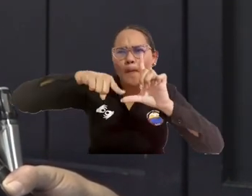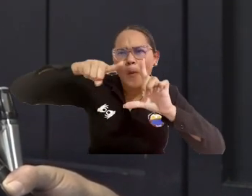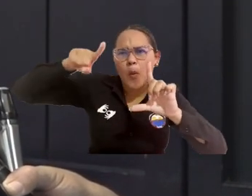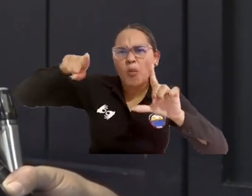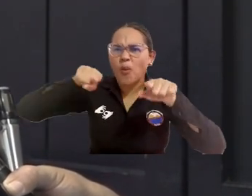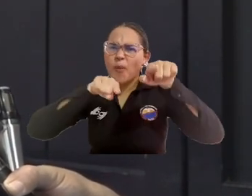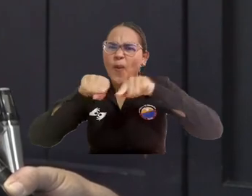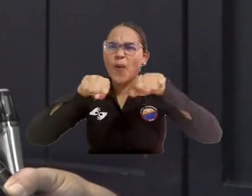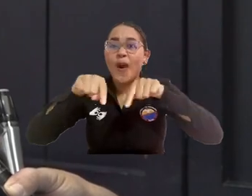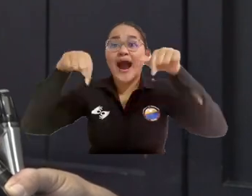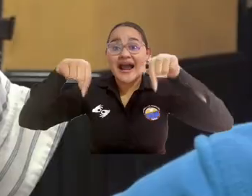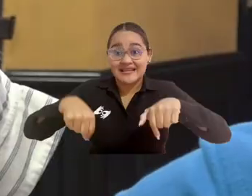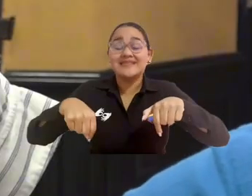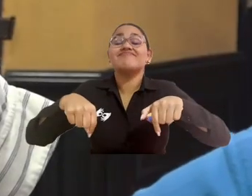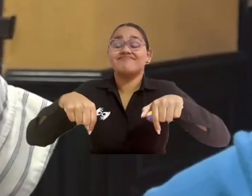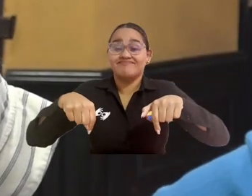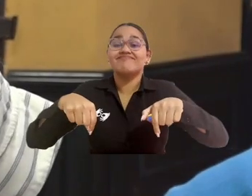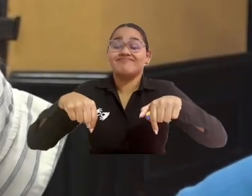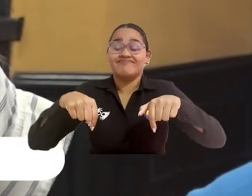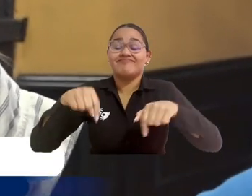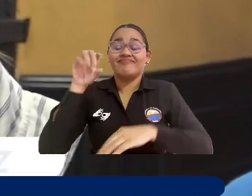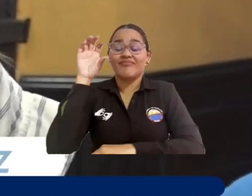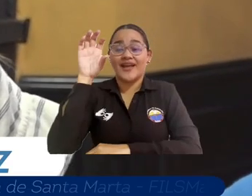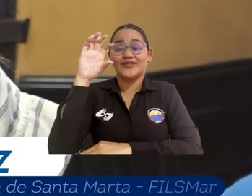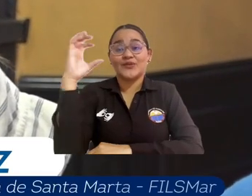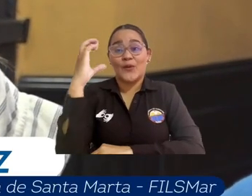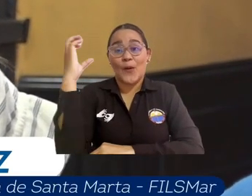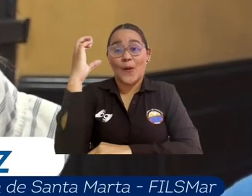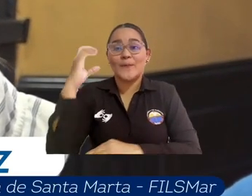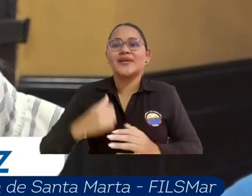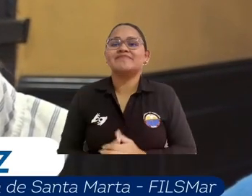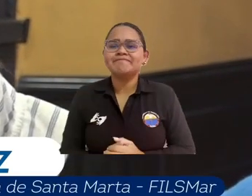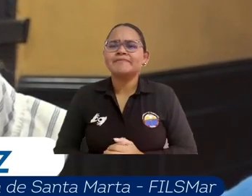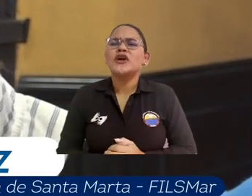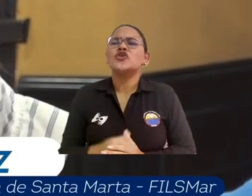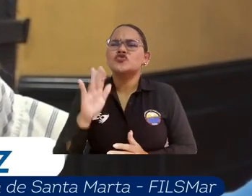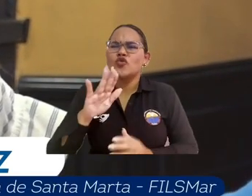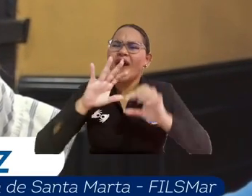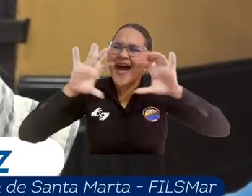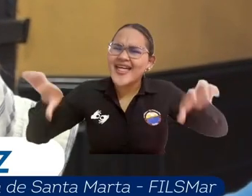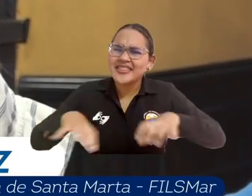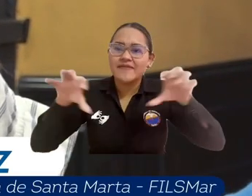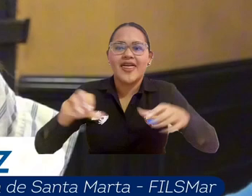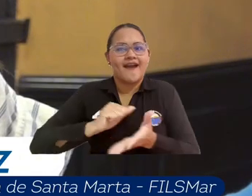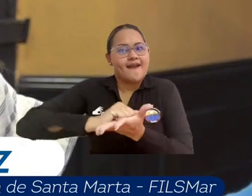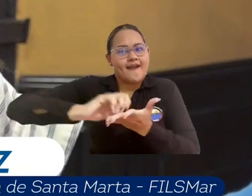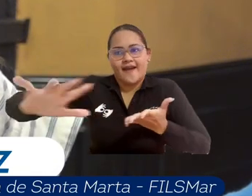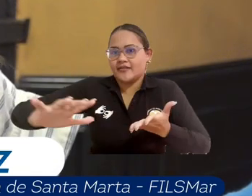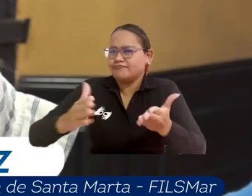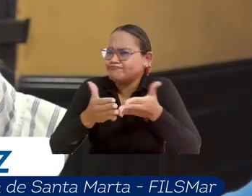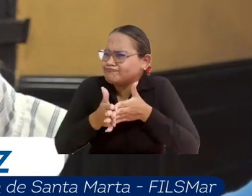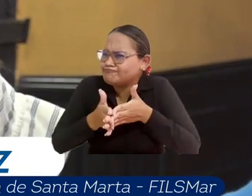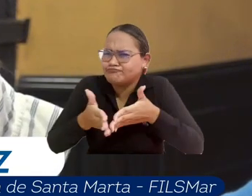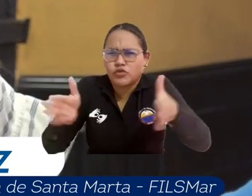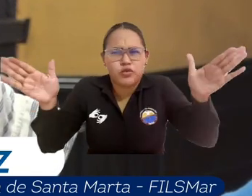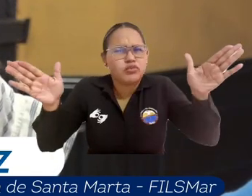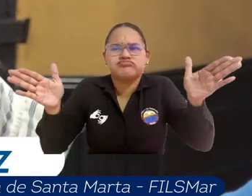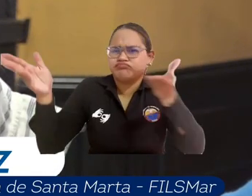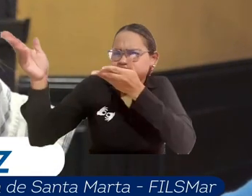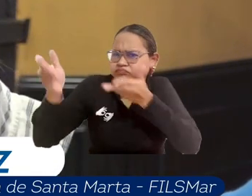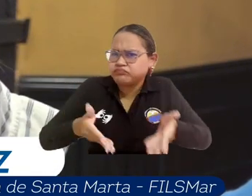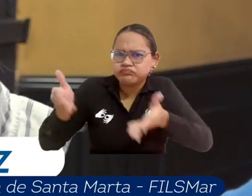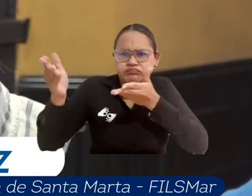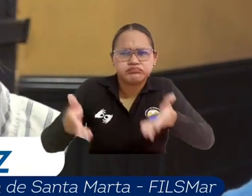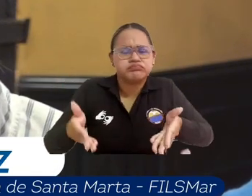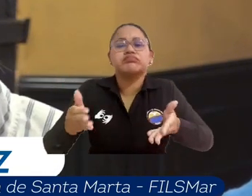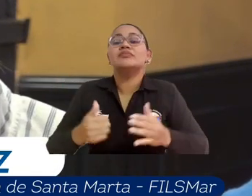ya es un producto de exportación. Todos los eventos son gratuitos, abiertos a todo el público, durante la día de